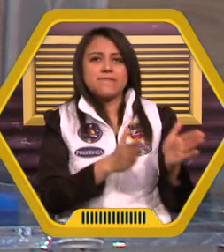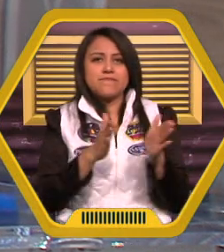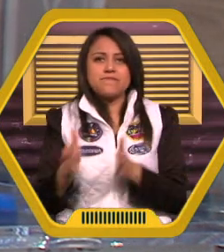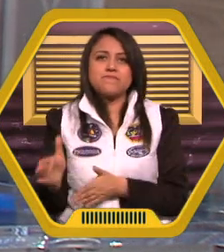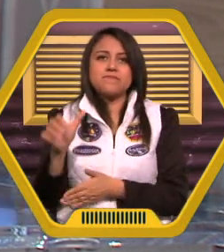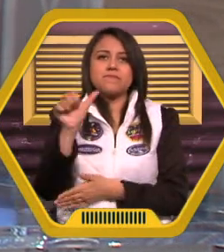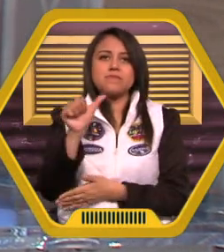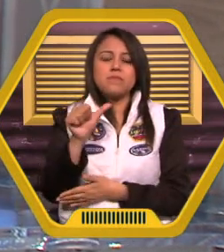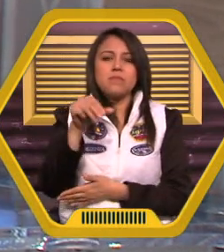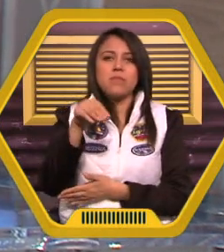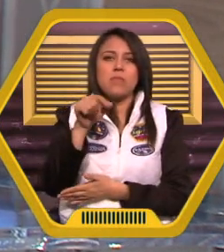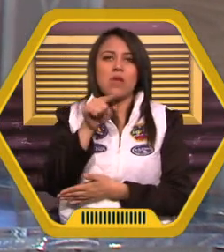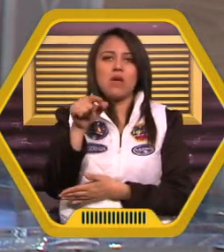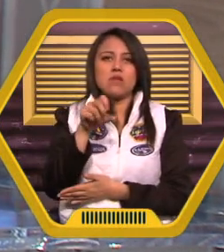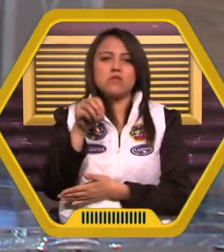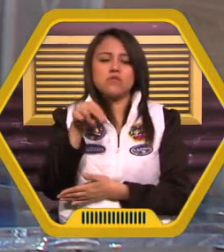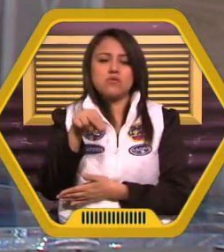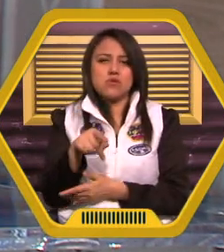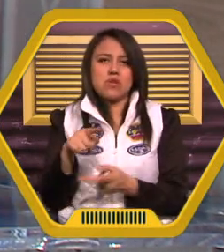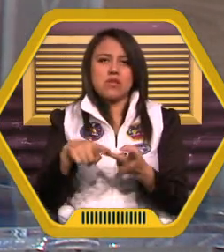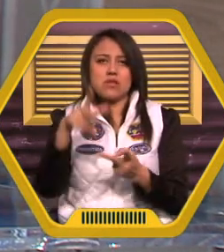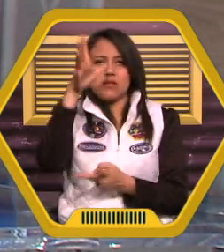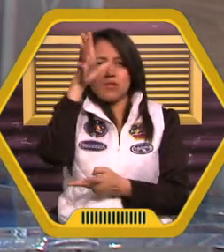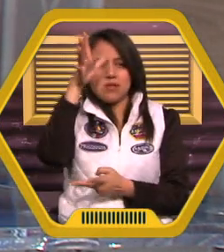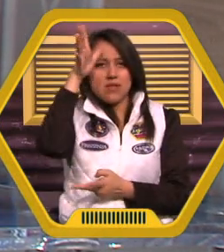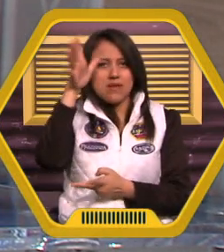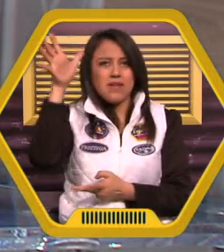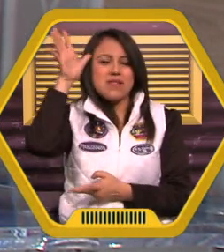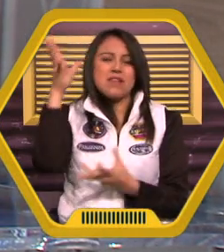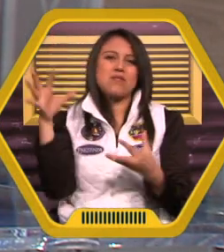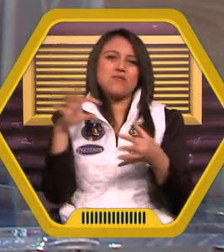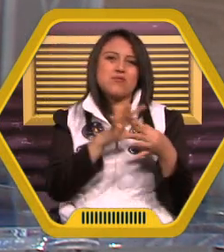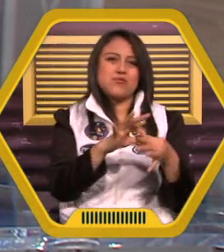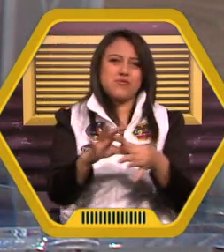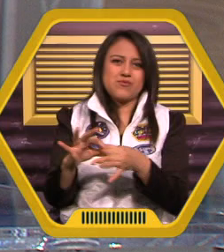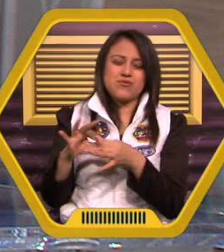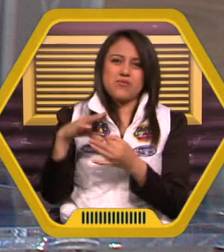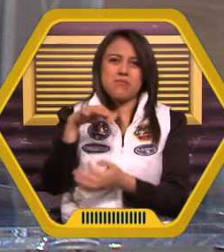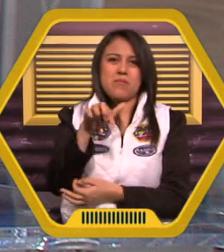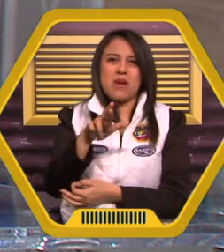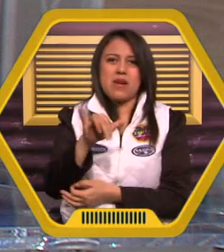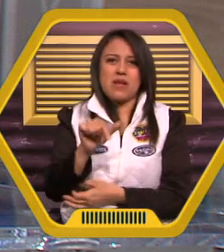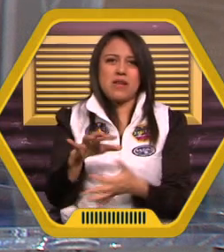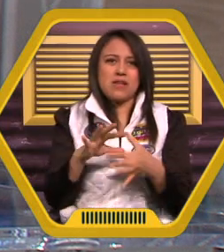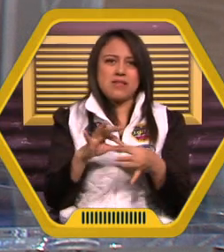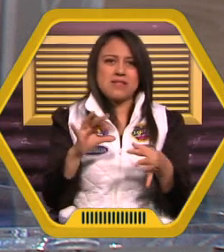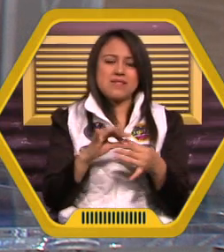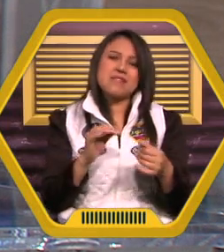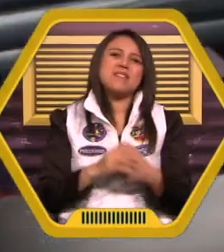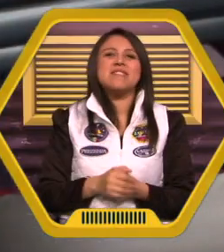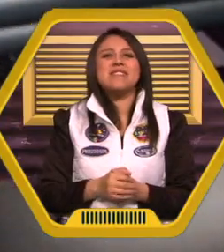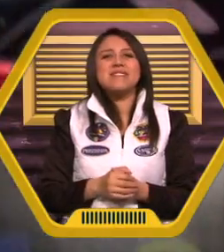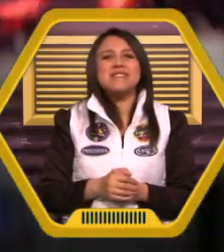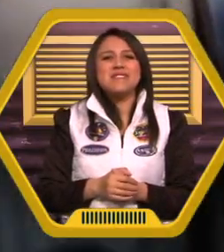Amazon y TV Azteca se unen para llevar muchas sorpresas a la estación espacial de TV Azteca Villa Juguetón. Mariana Iparraga nos platica esto.